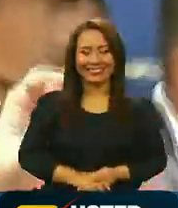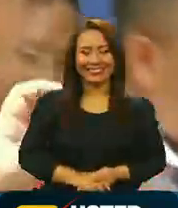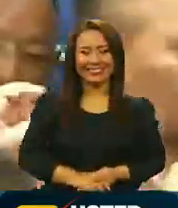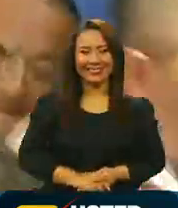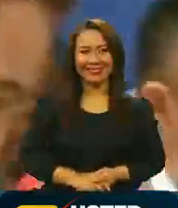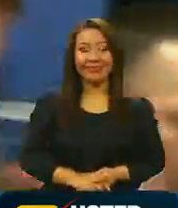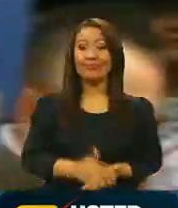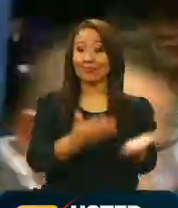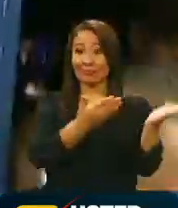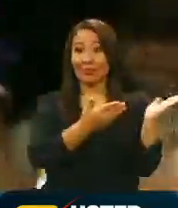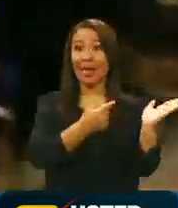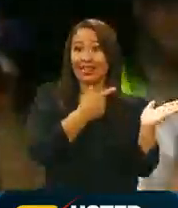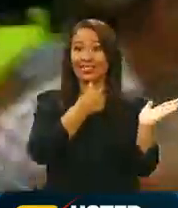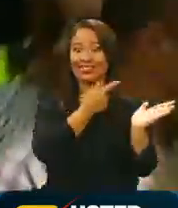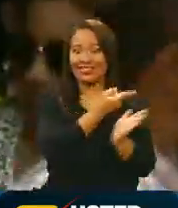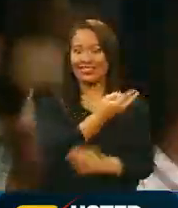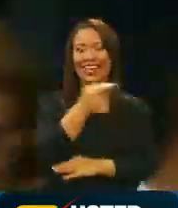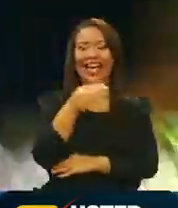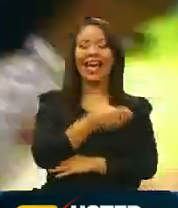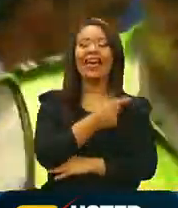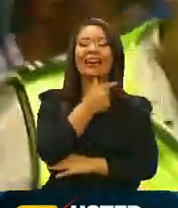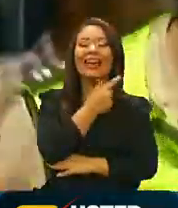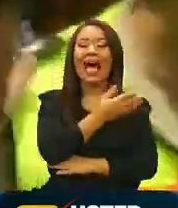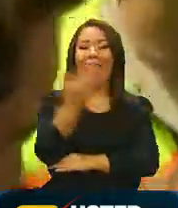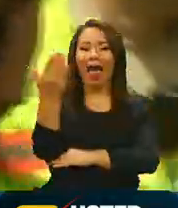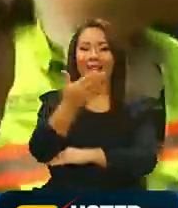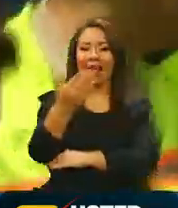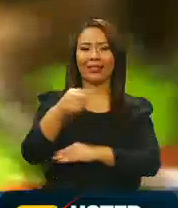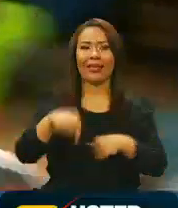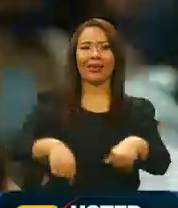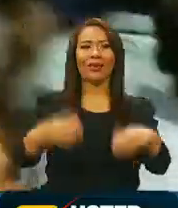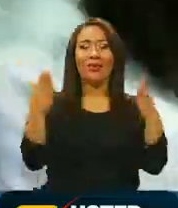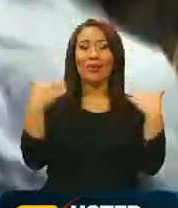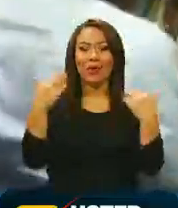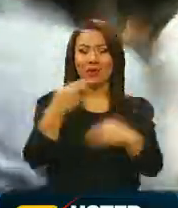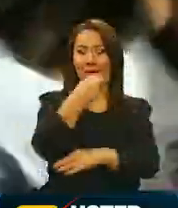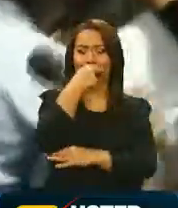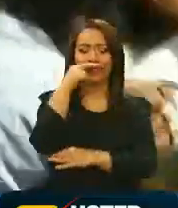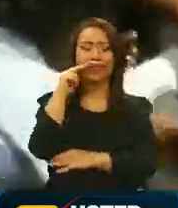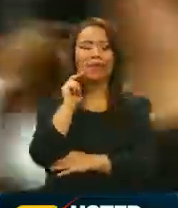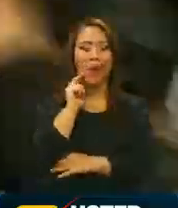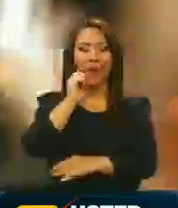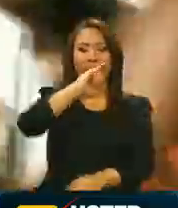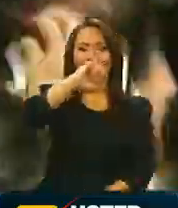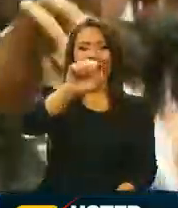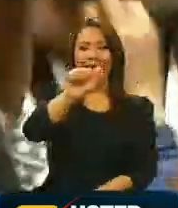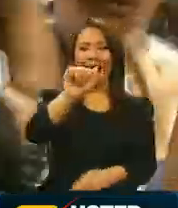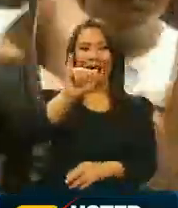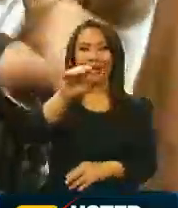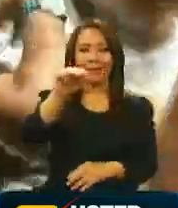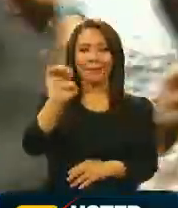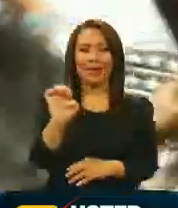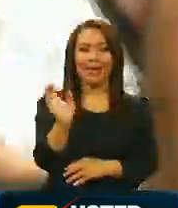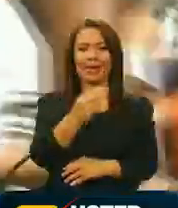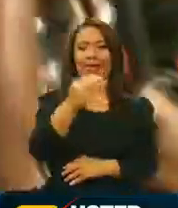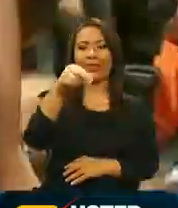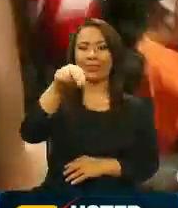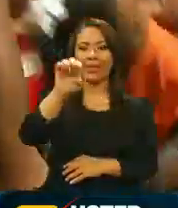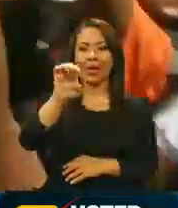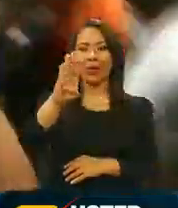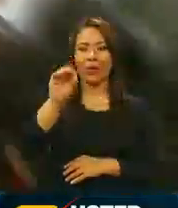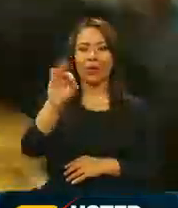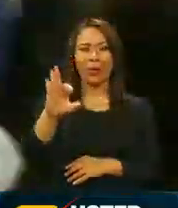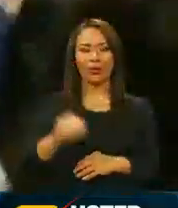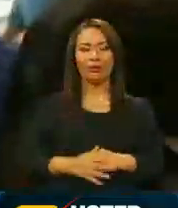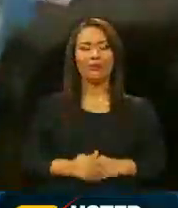Ahí escuchamos las declaraciones del alcalde de Guayaquil, Jaime Nebot. Bueno, a ver, un